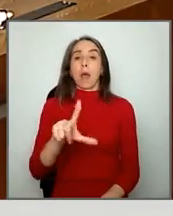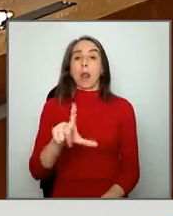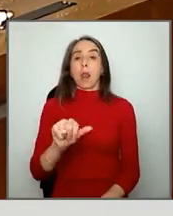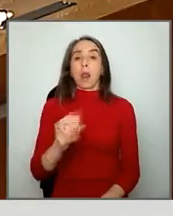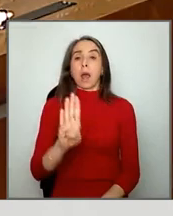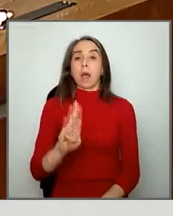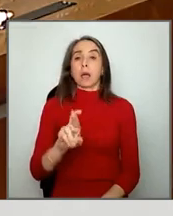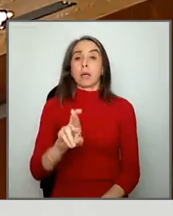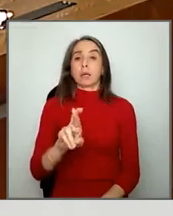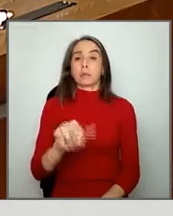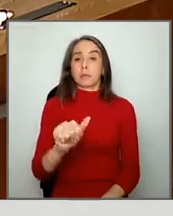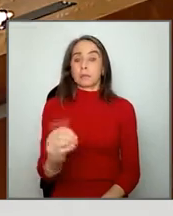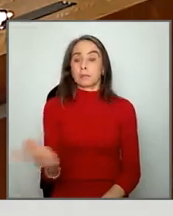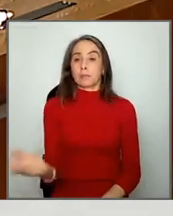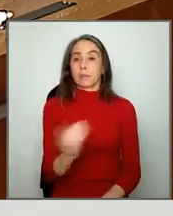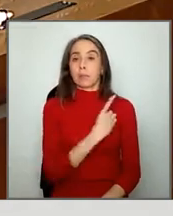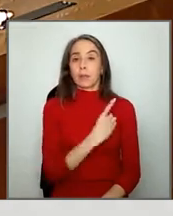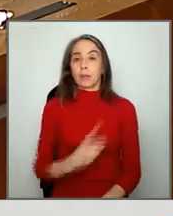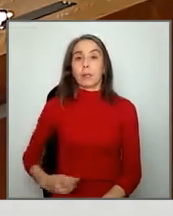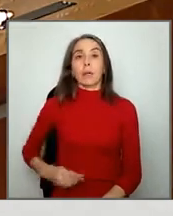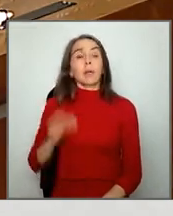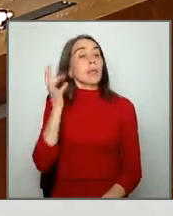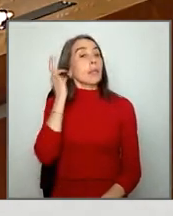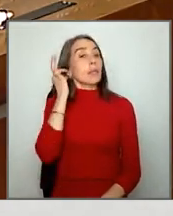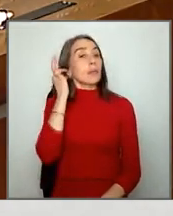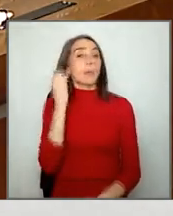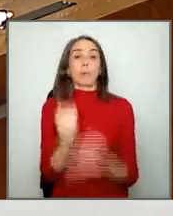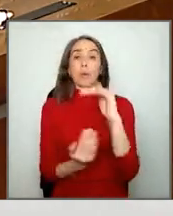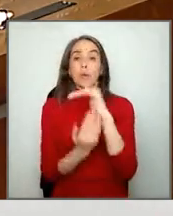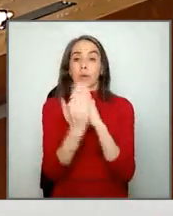diputada muy buenos días tiene la palabra